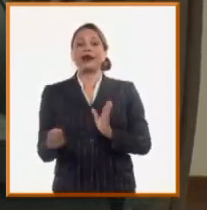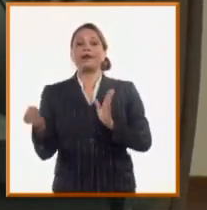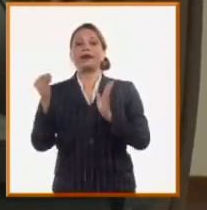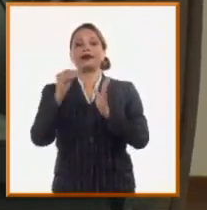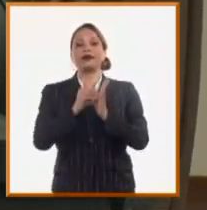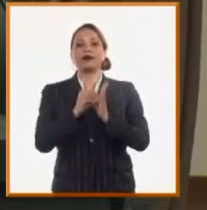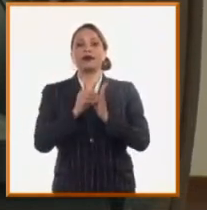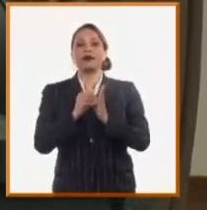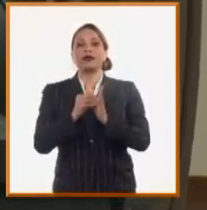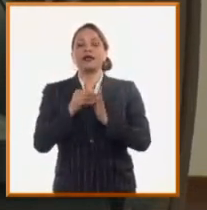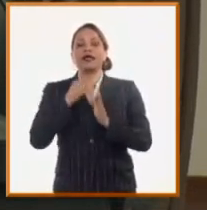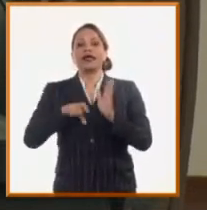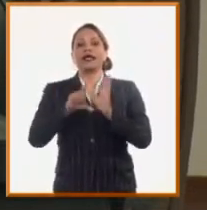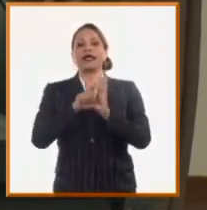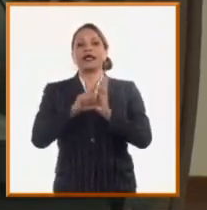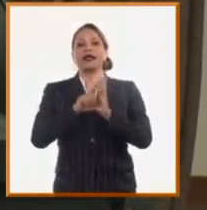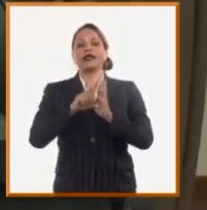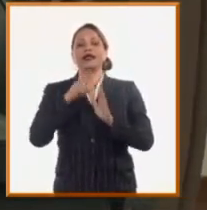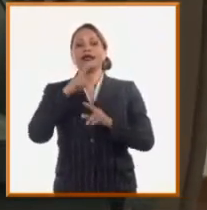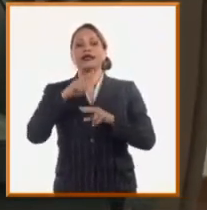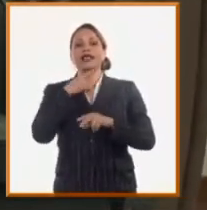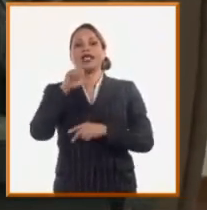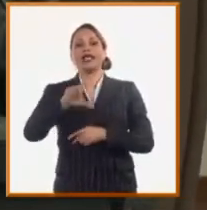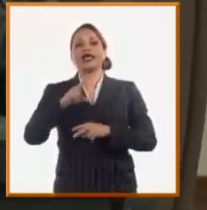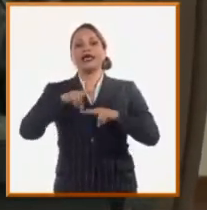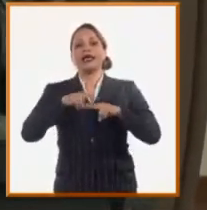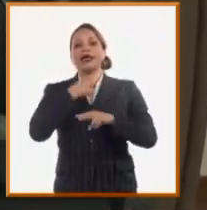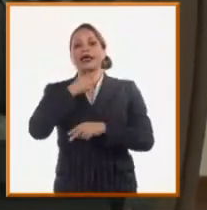del capítulo 3 de la ley Helburton, que nadie la había aplicado.